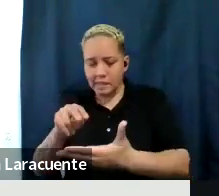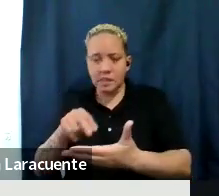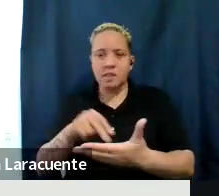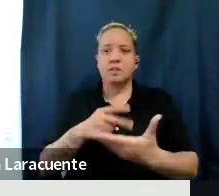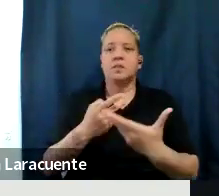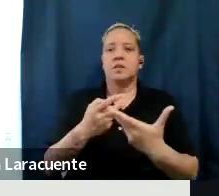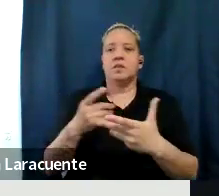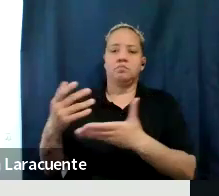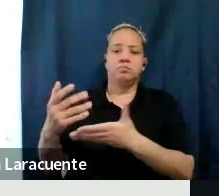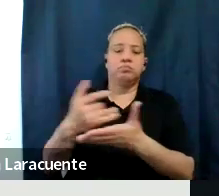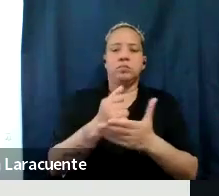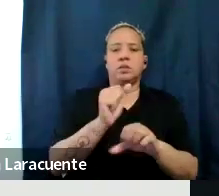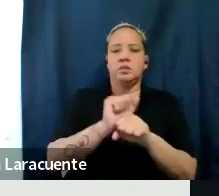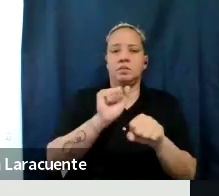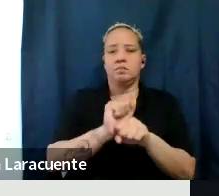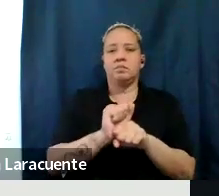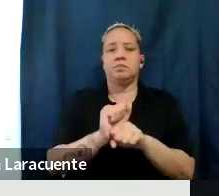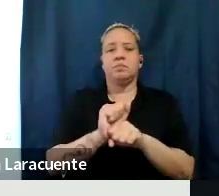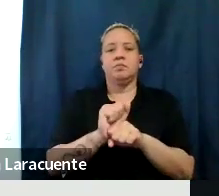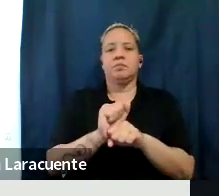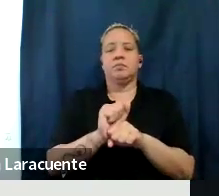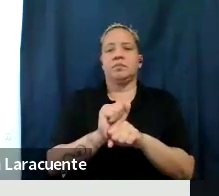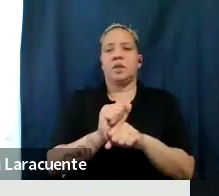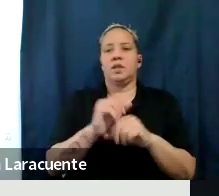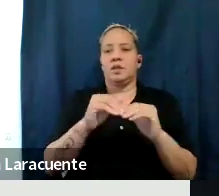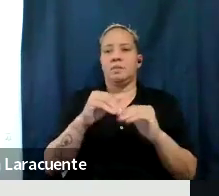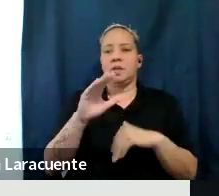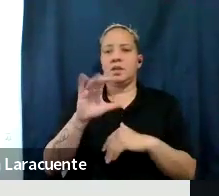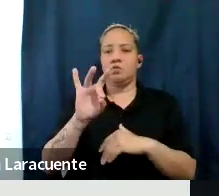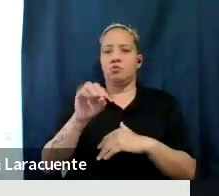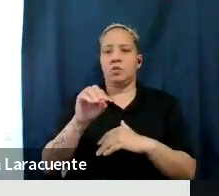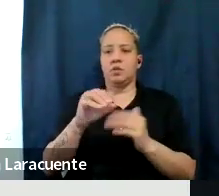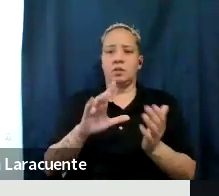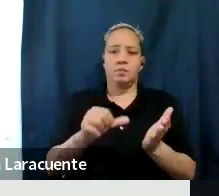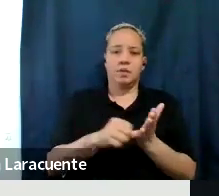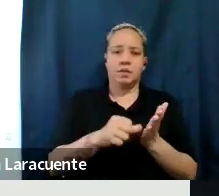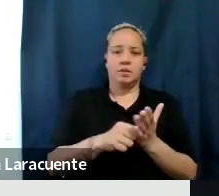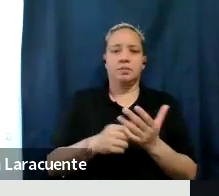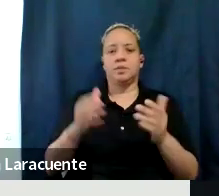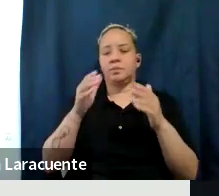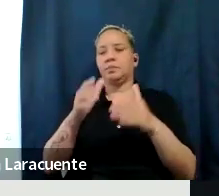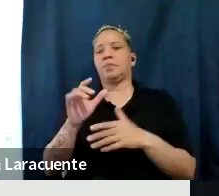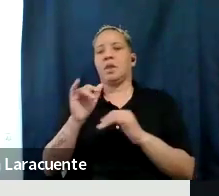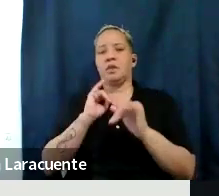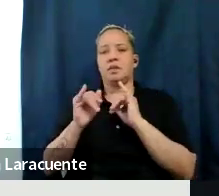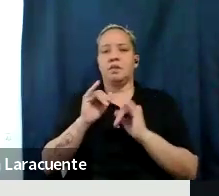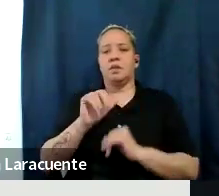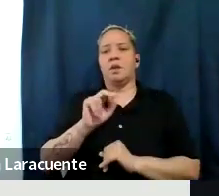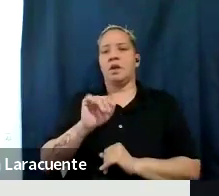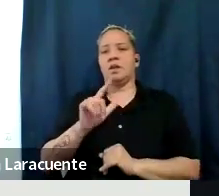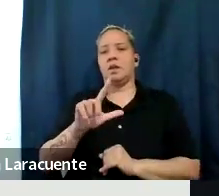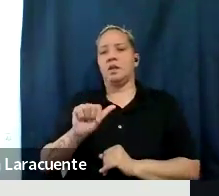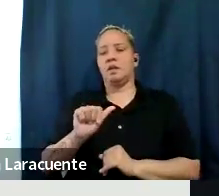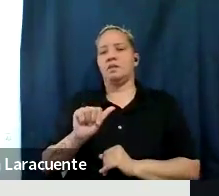reuní para este amplio trabajo que tiene más de 80 páginas. Pero voy a la entrevista que le hace Ángela Negro Muñoz